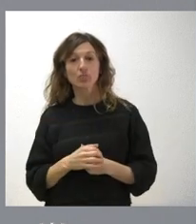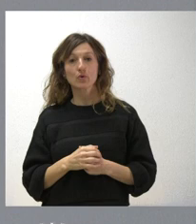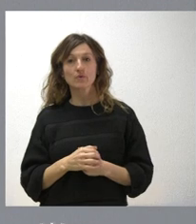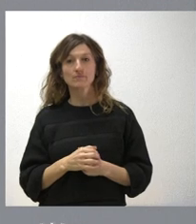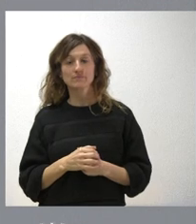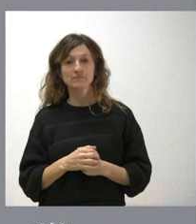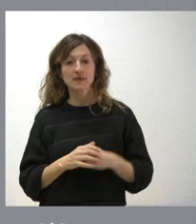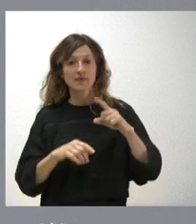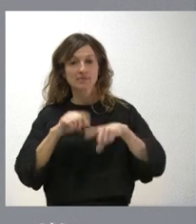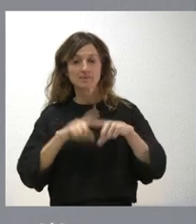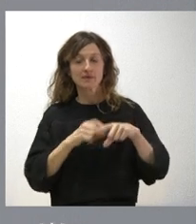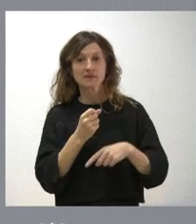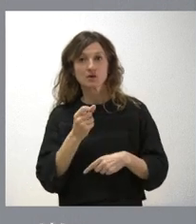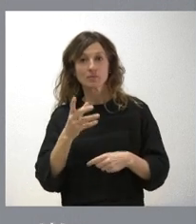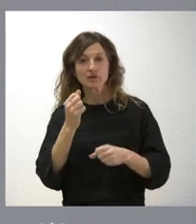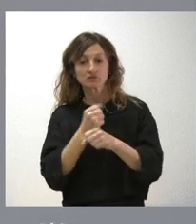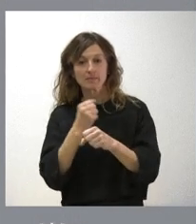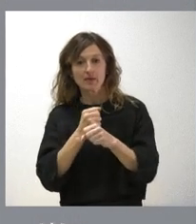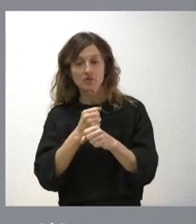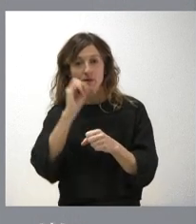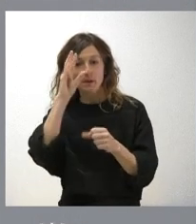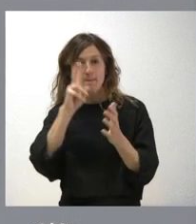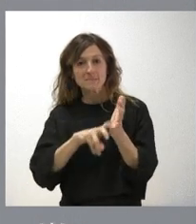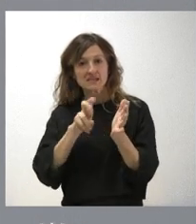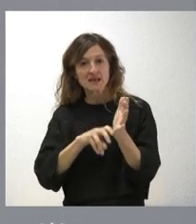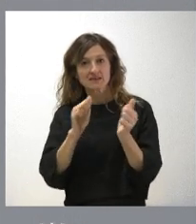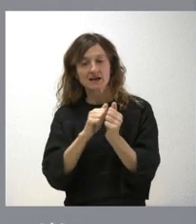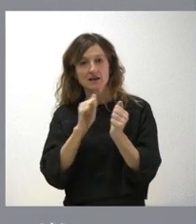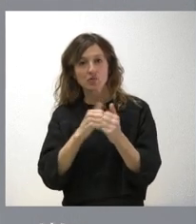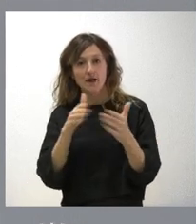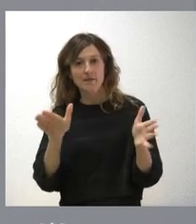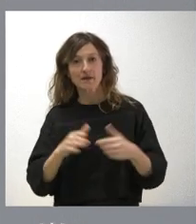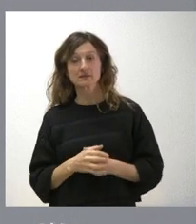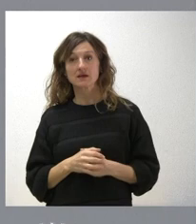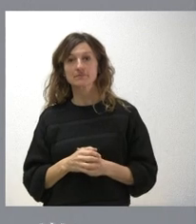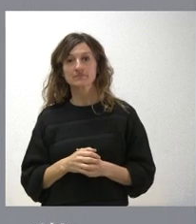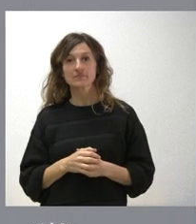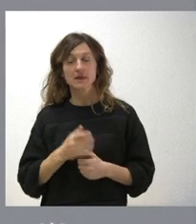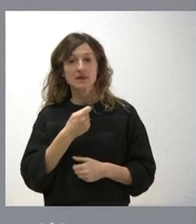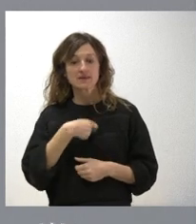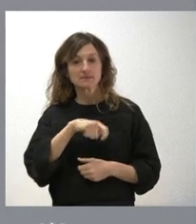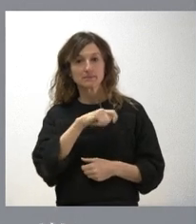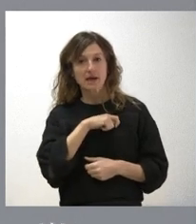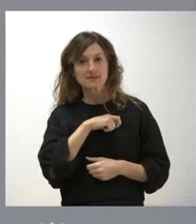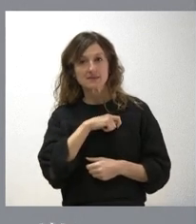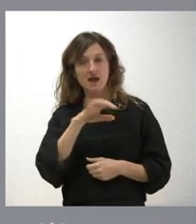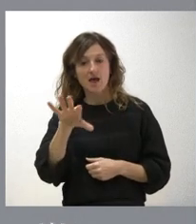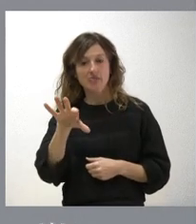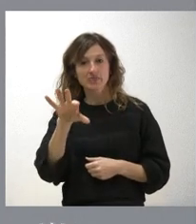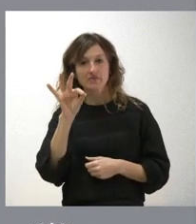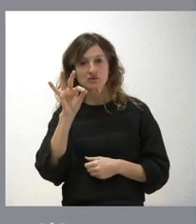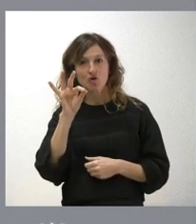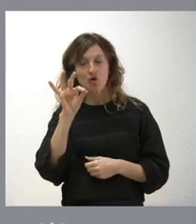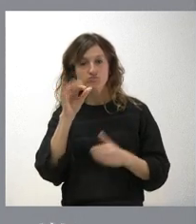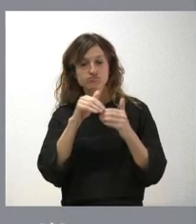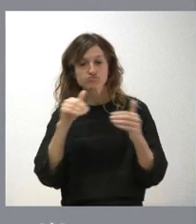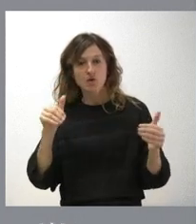el número de trabajadores o de minas que quedaban abiertas del Carbón como España decidió un realmente ser de los primeros